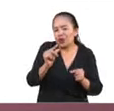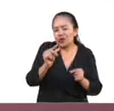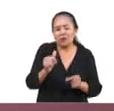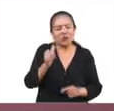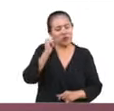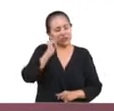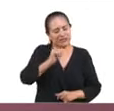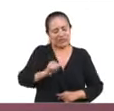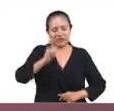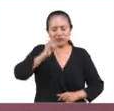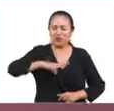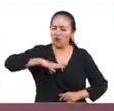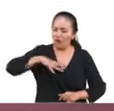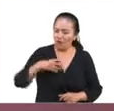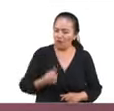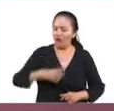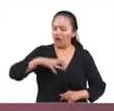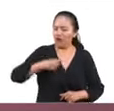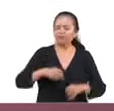causas justas.